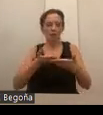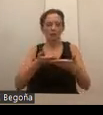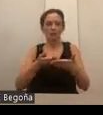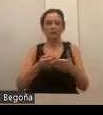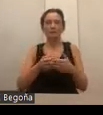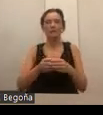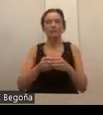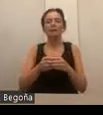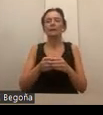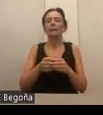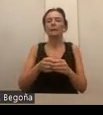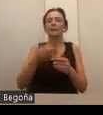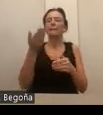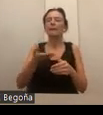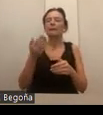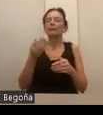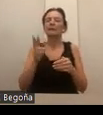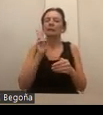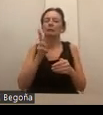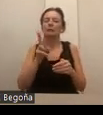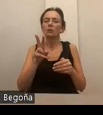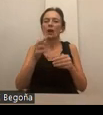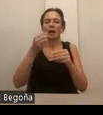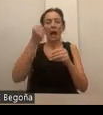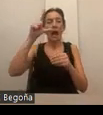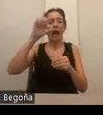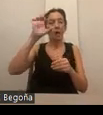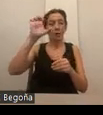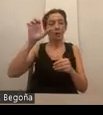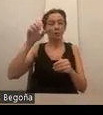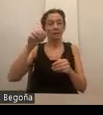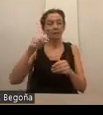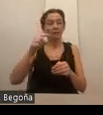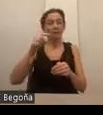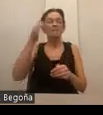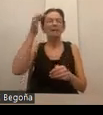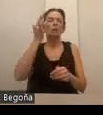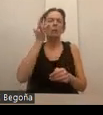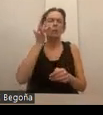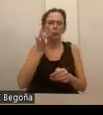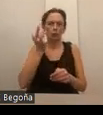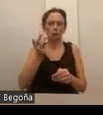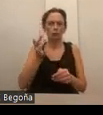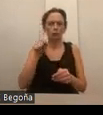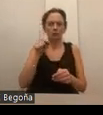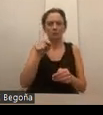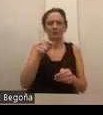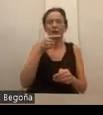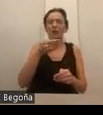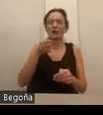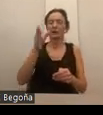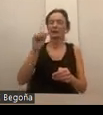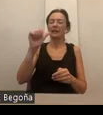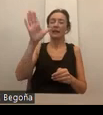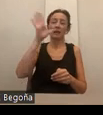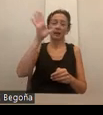centrado en el aloe vera, en el más puro de todos ellos, de los drinking gel, de los bebibles,